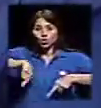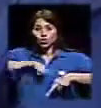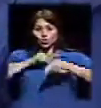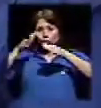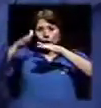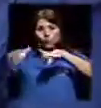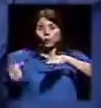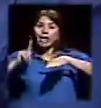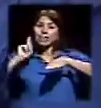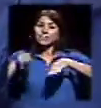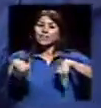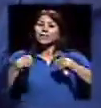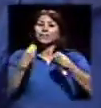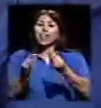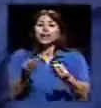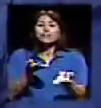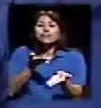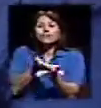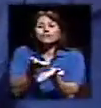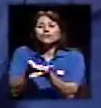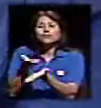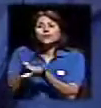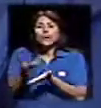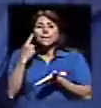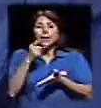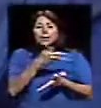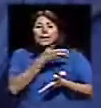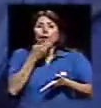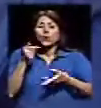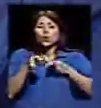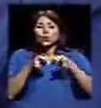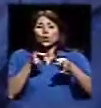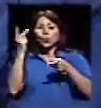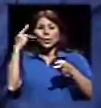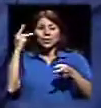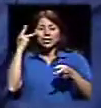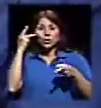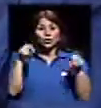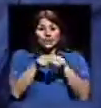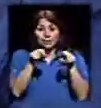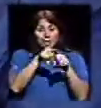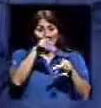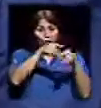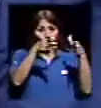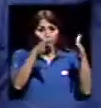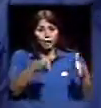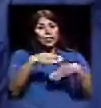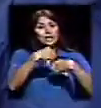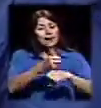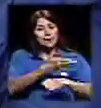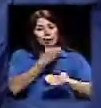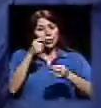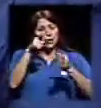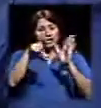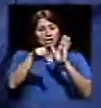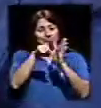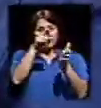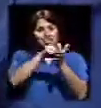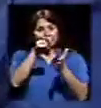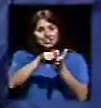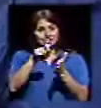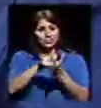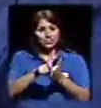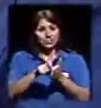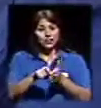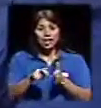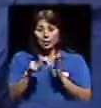para un mejor control político, para la mejor elaboración de leyes también por parte de los señores y señoras diputadas. Este informe técnico, como les